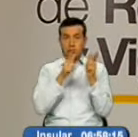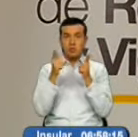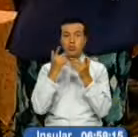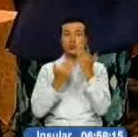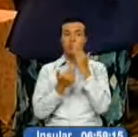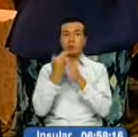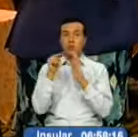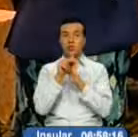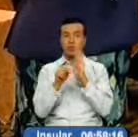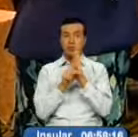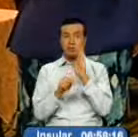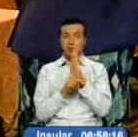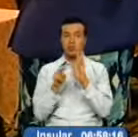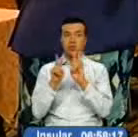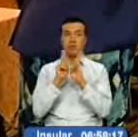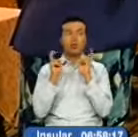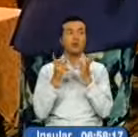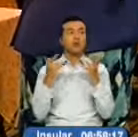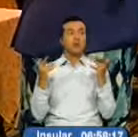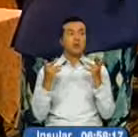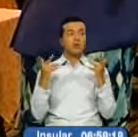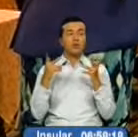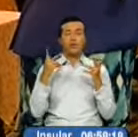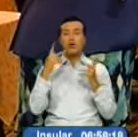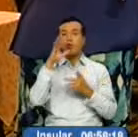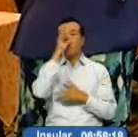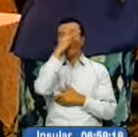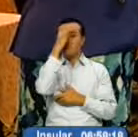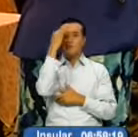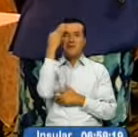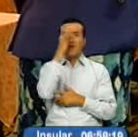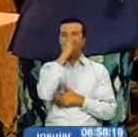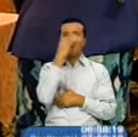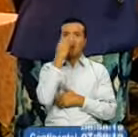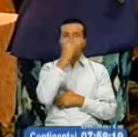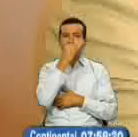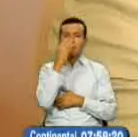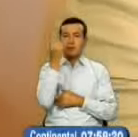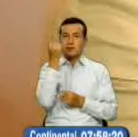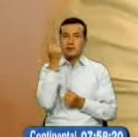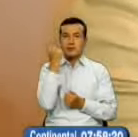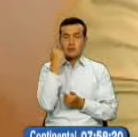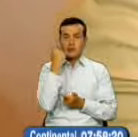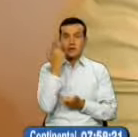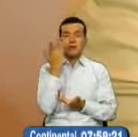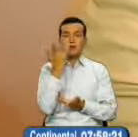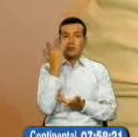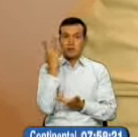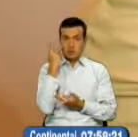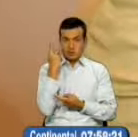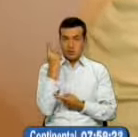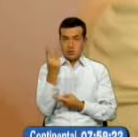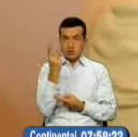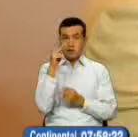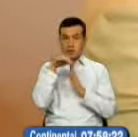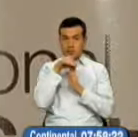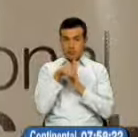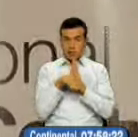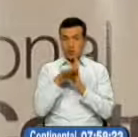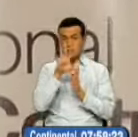la nueva normativa en cuanto a los cosméticos. Según informó, el costo de notificación sanitaria se redujo